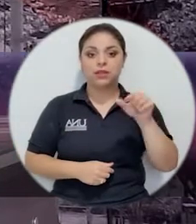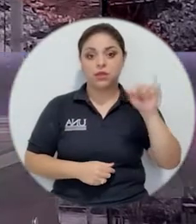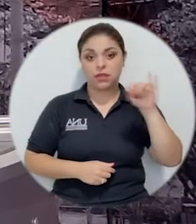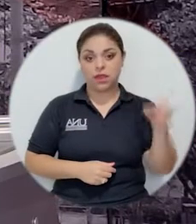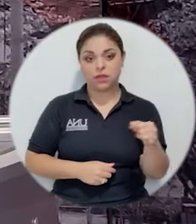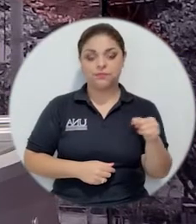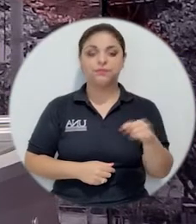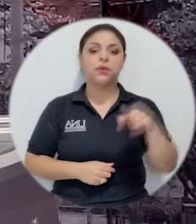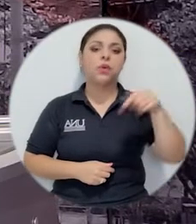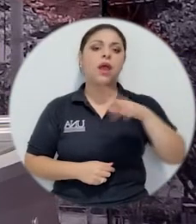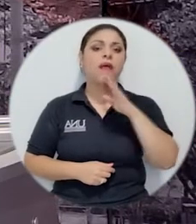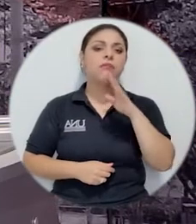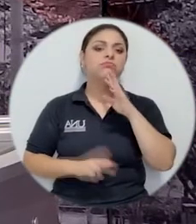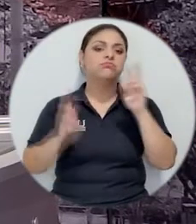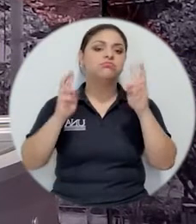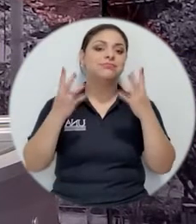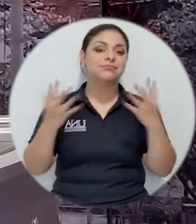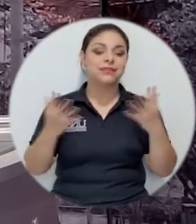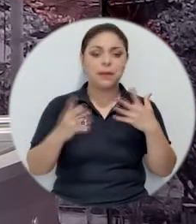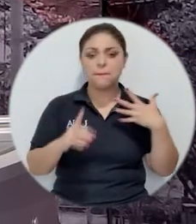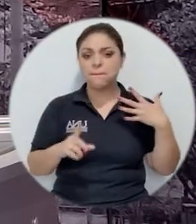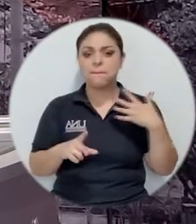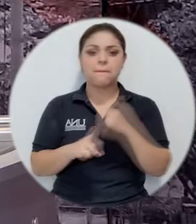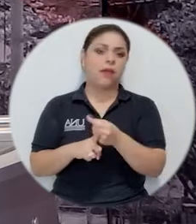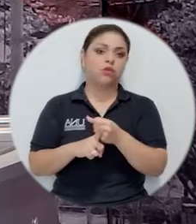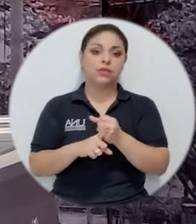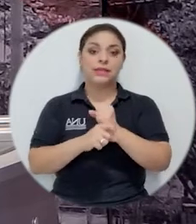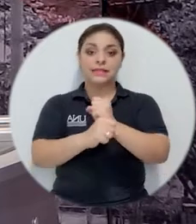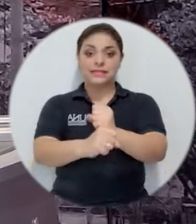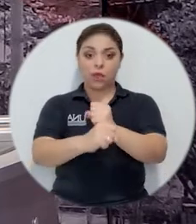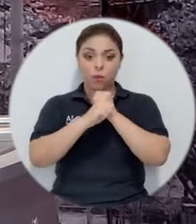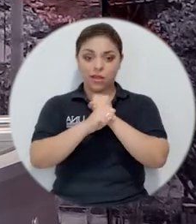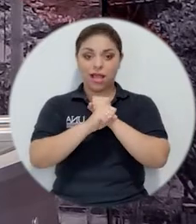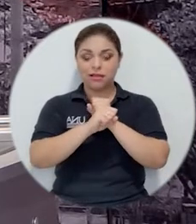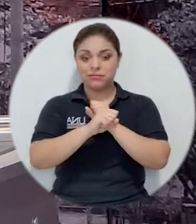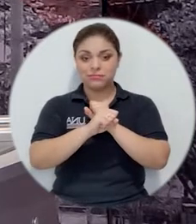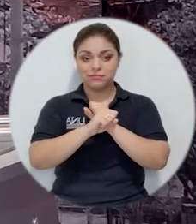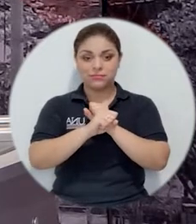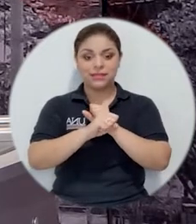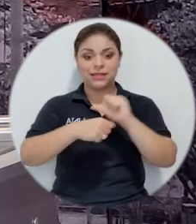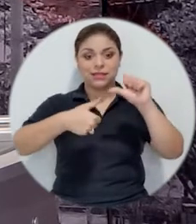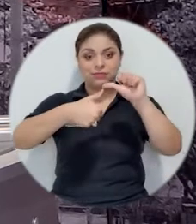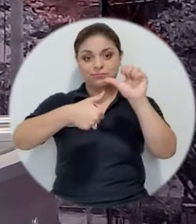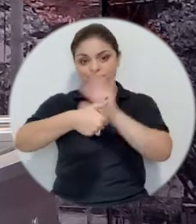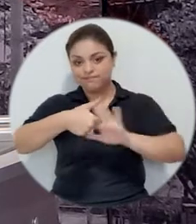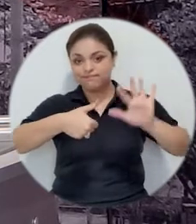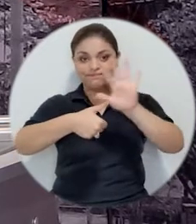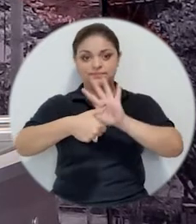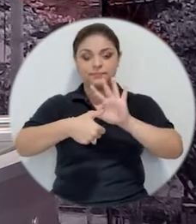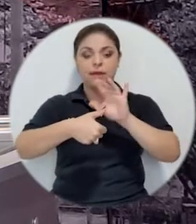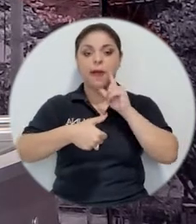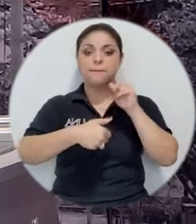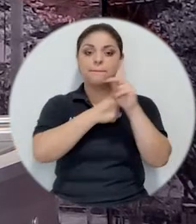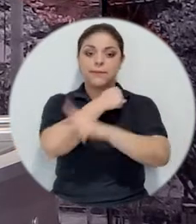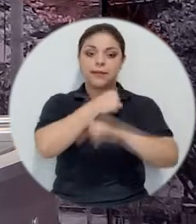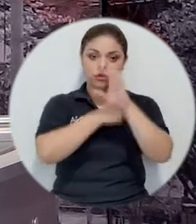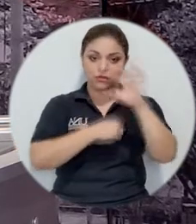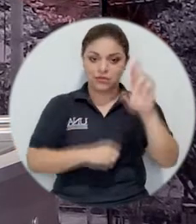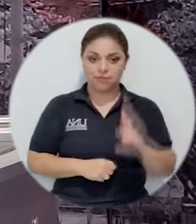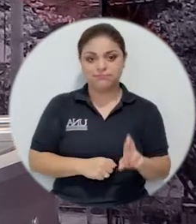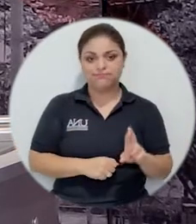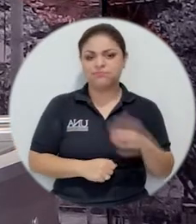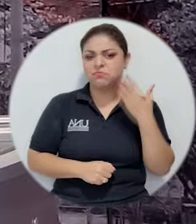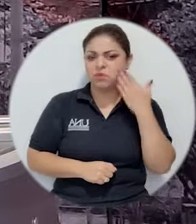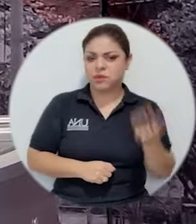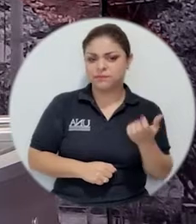vamos a hablar sobre el impacto que tiene la seguridad regional para un país como Costa Rica. ¿Por qué? Porque muchas